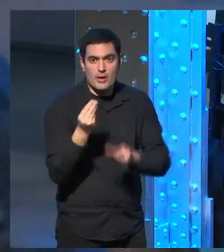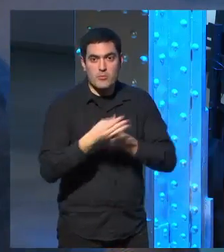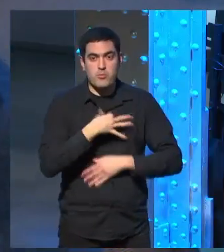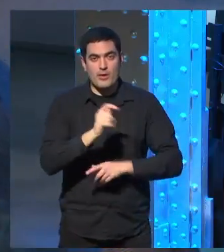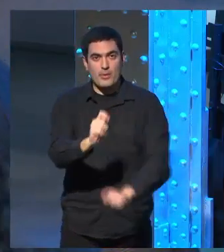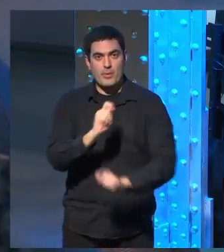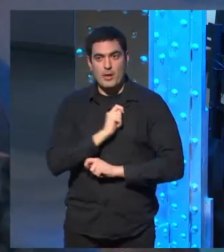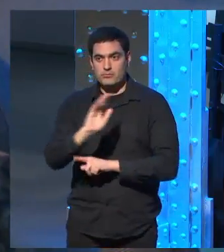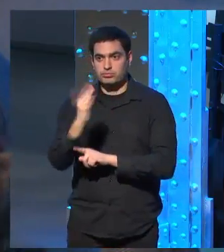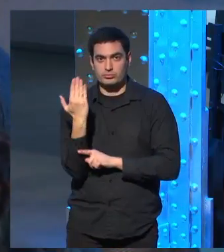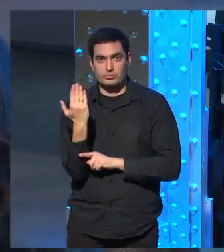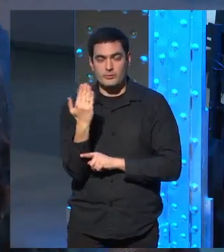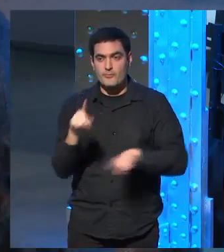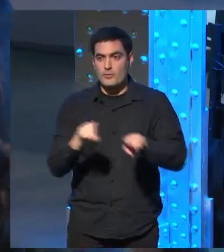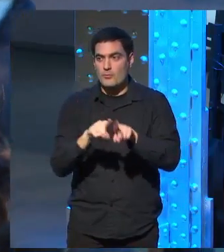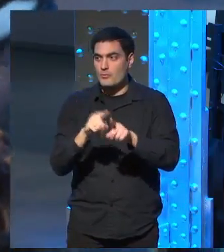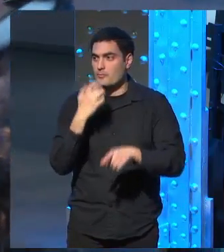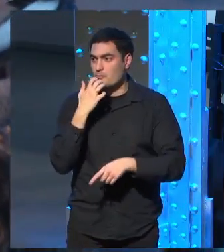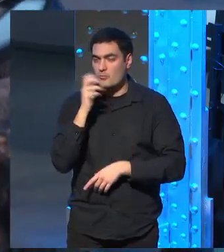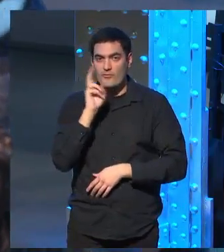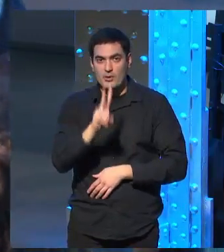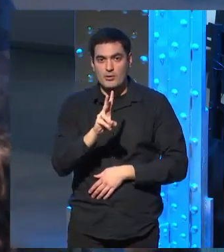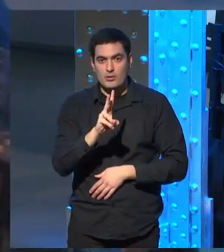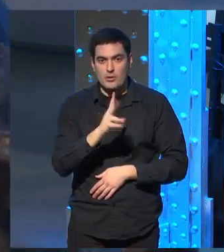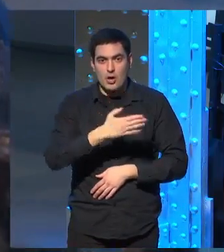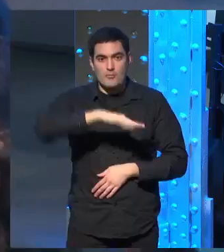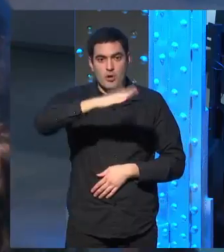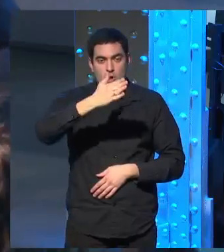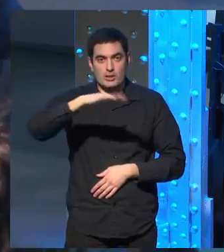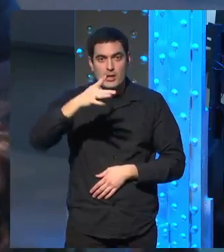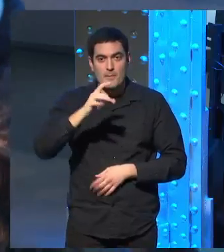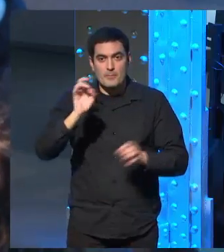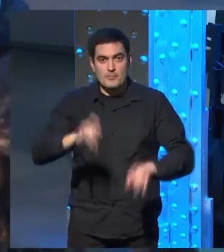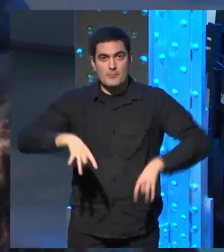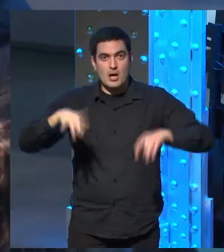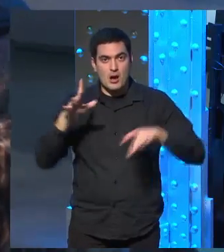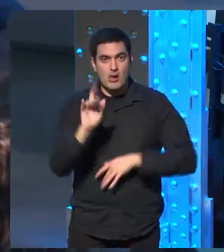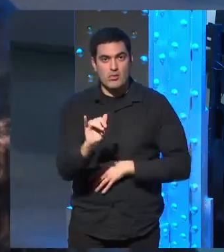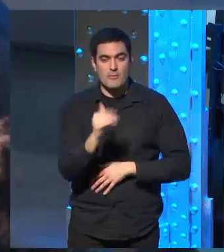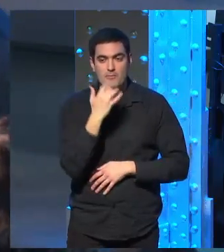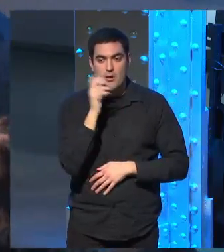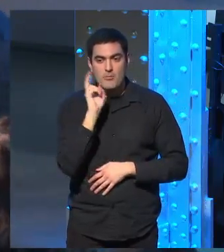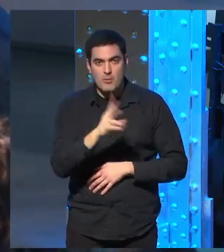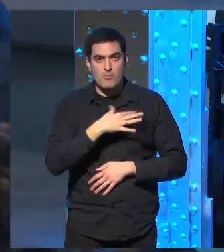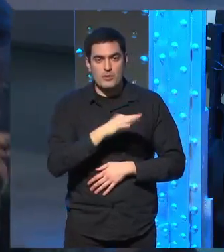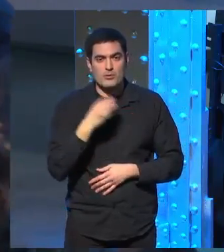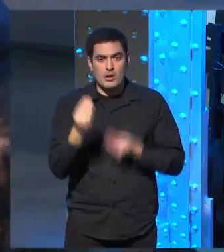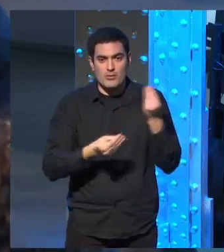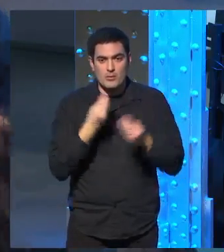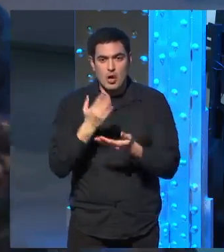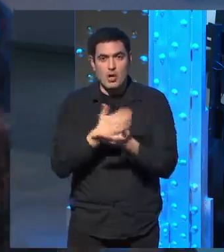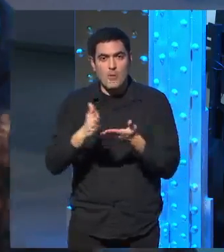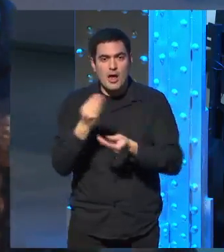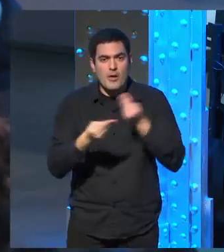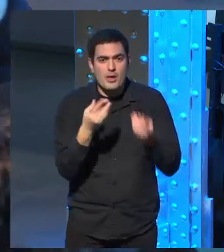una orquesta, ¿no? Absolutamente. Es como cuando tú ves La montaña mágica de Thomas Mann, ¿no? Pues, aquí vamos a ver qué es lo que puede hacer una